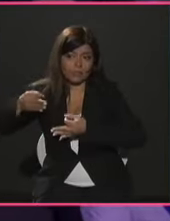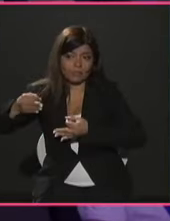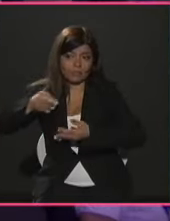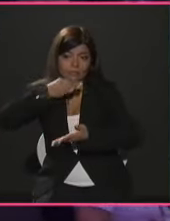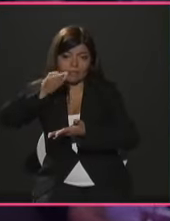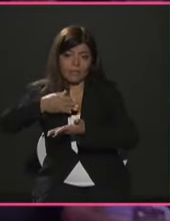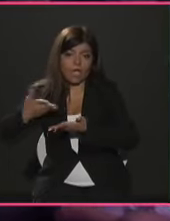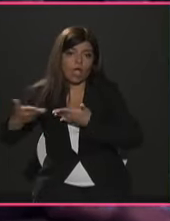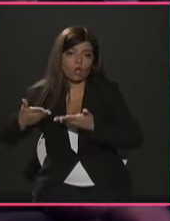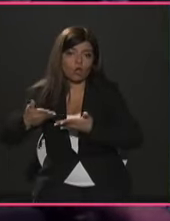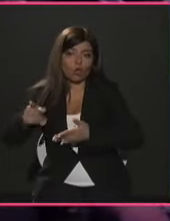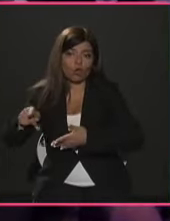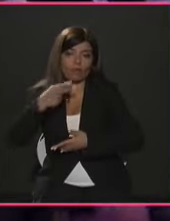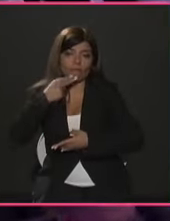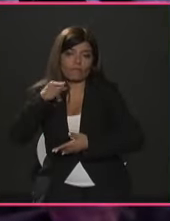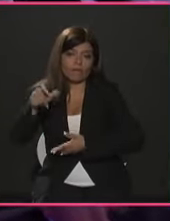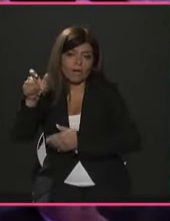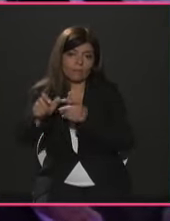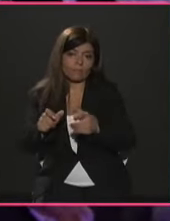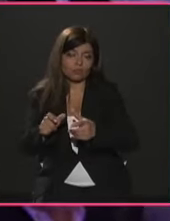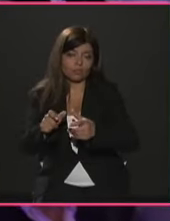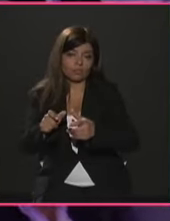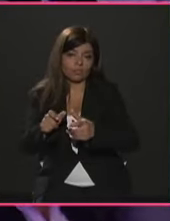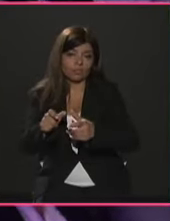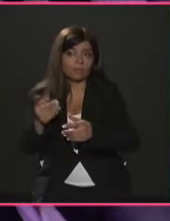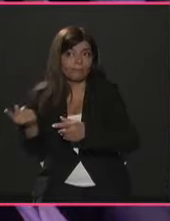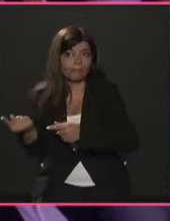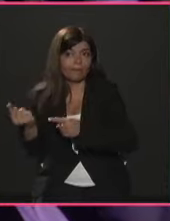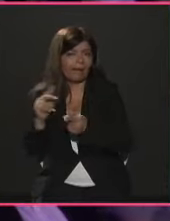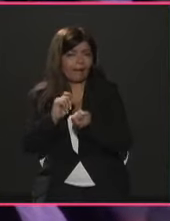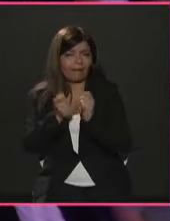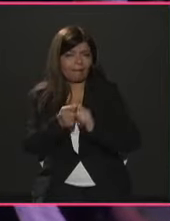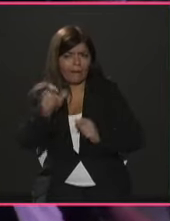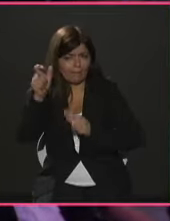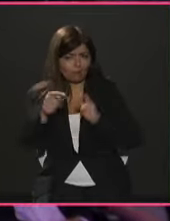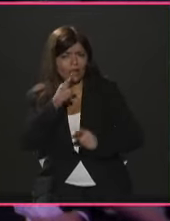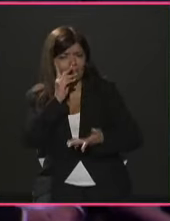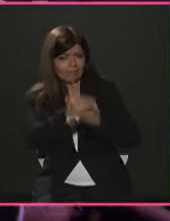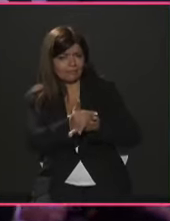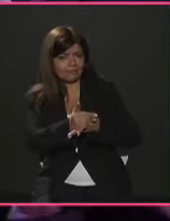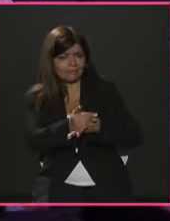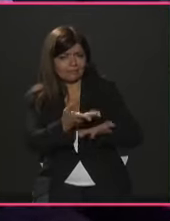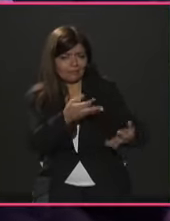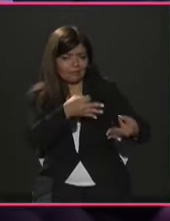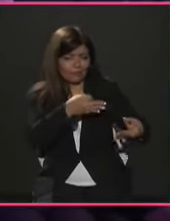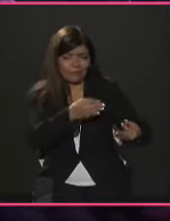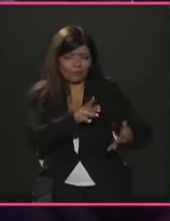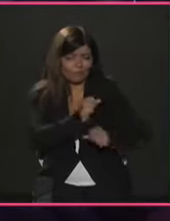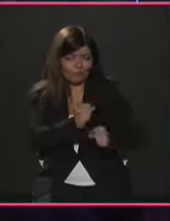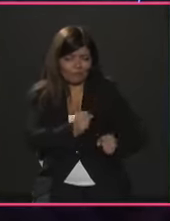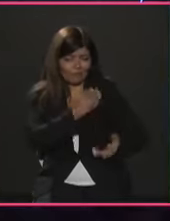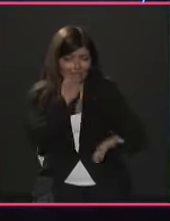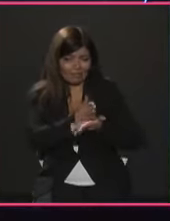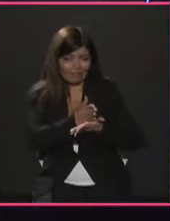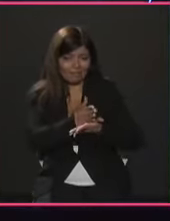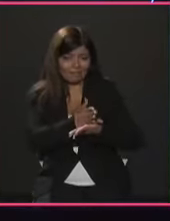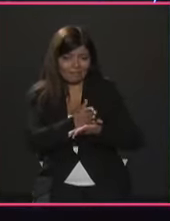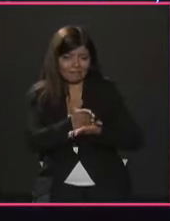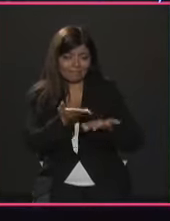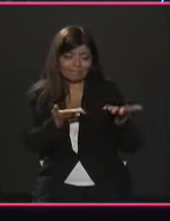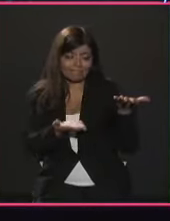ciudadanía y no que la ciudadanía gobierne el instrumento ya por tanto ambos escenarios